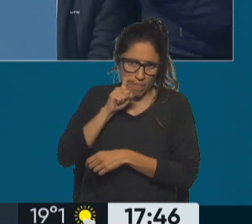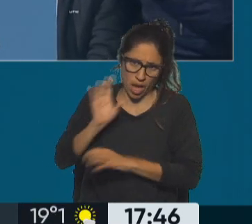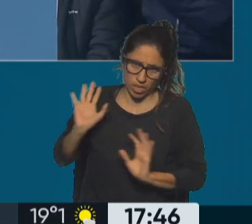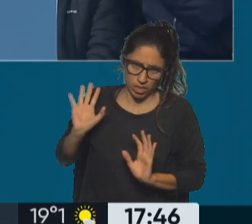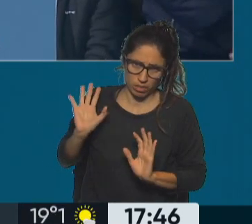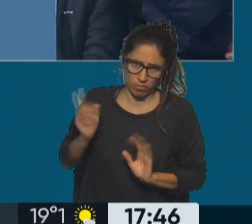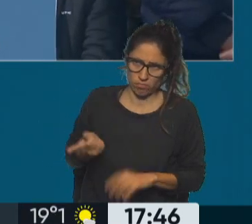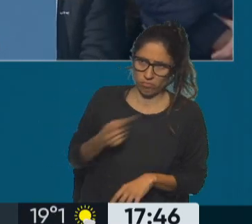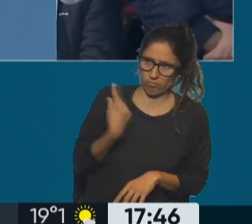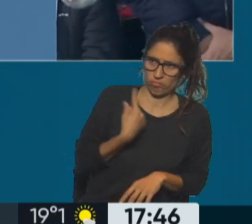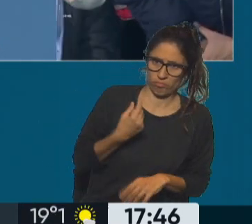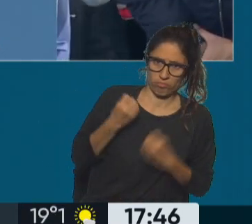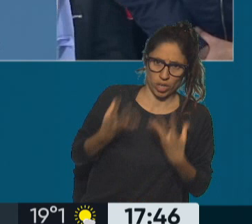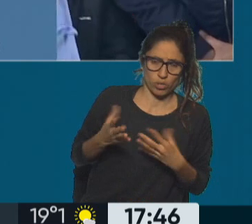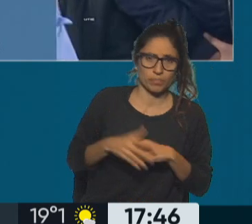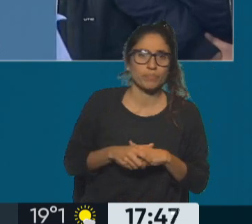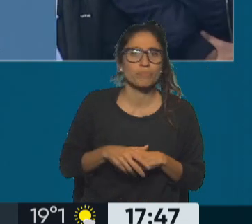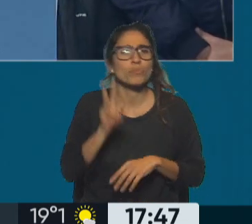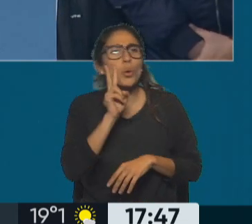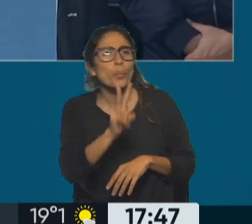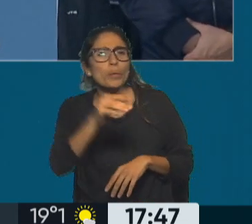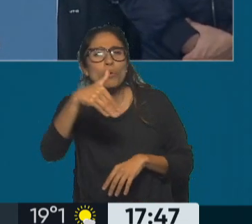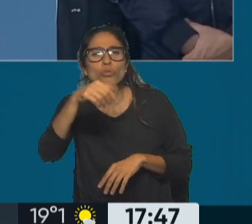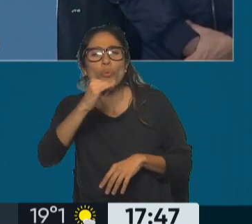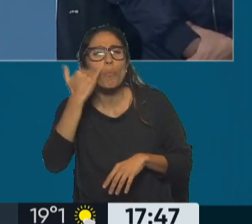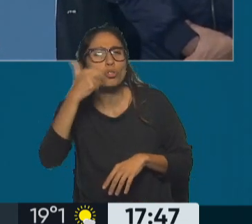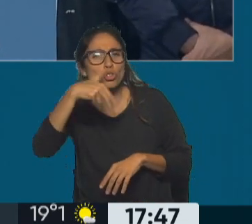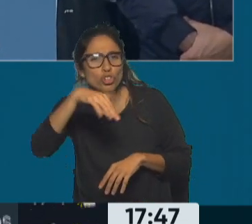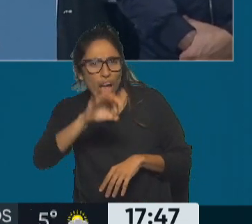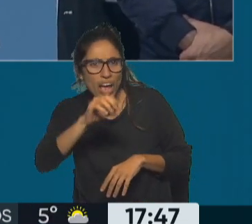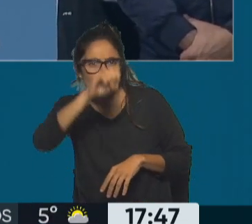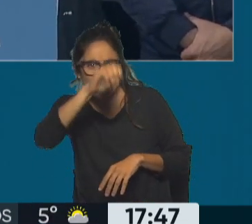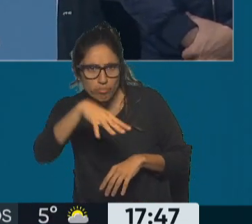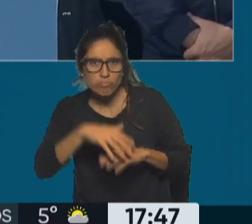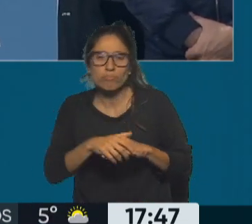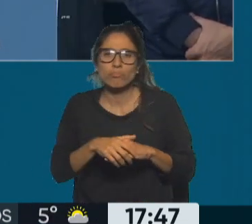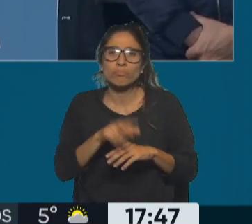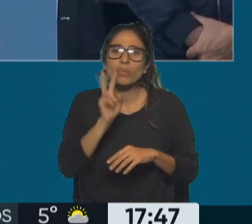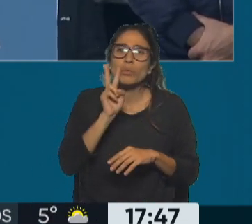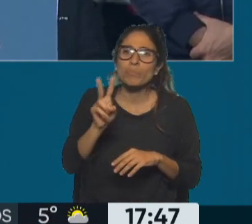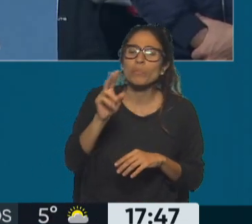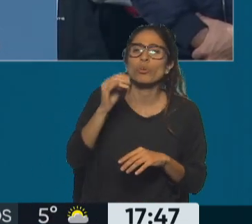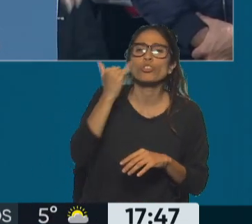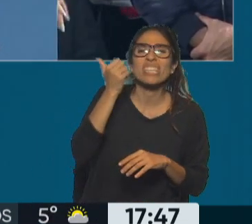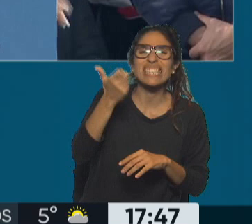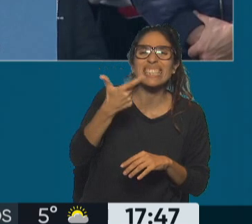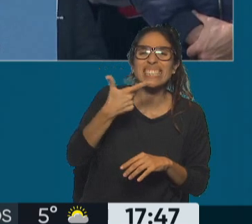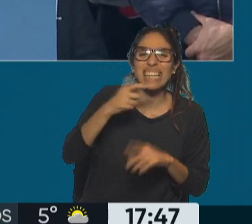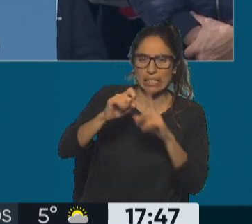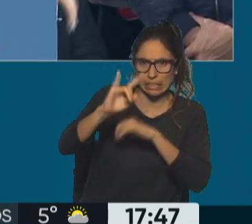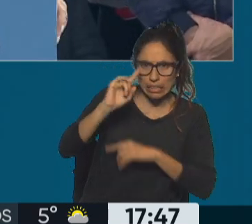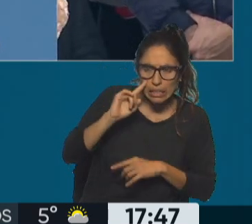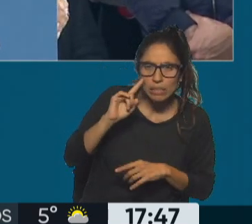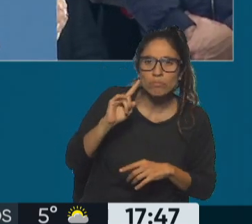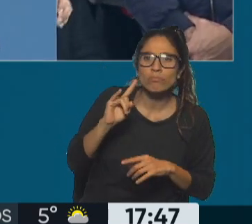no solo a Yasky, lo vimos a Pablo Moyano y las fuerzas del trabajo, no solo esperando su redistribución,